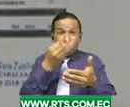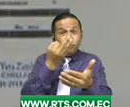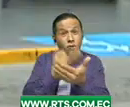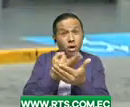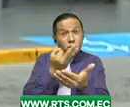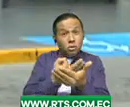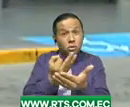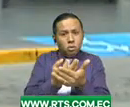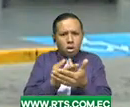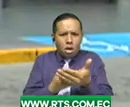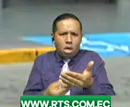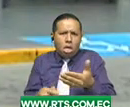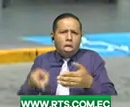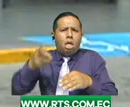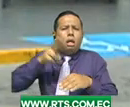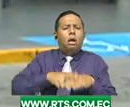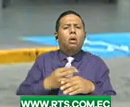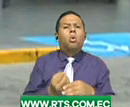supera los